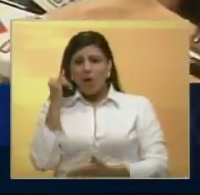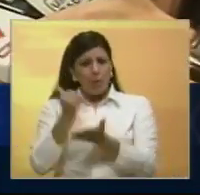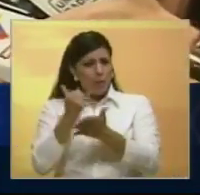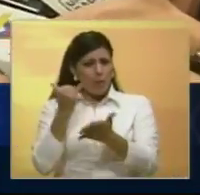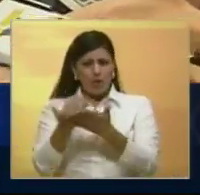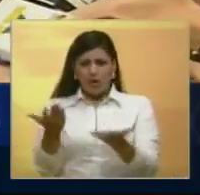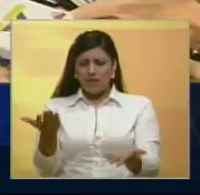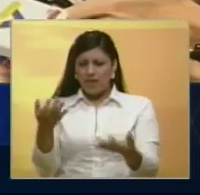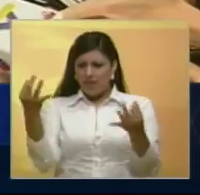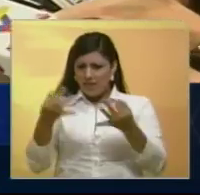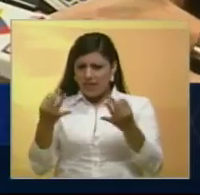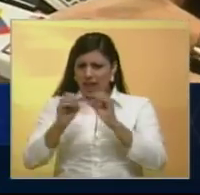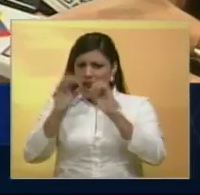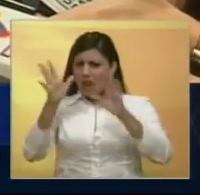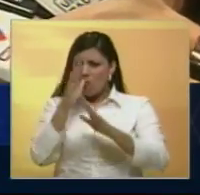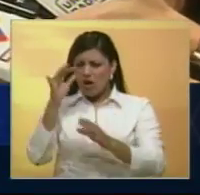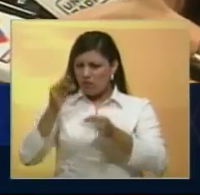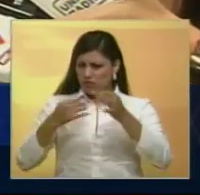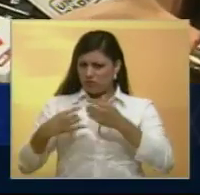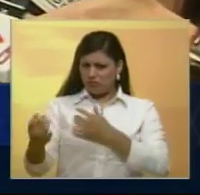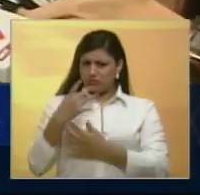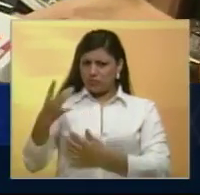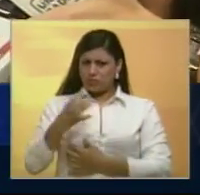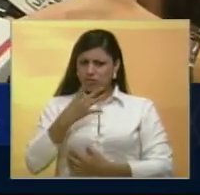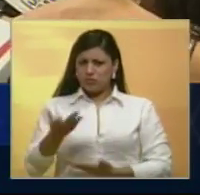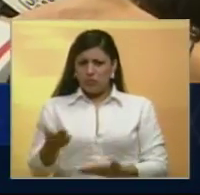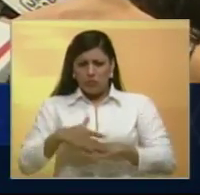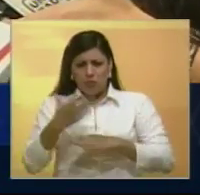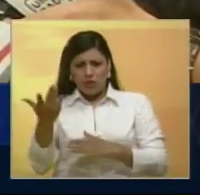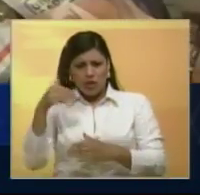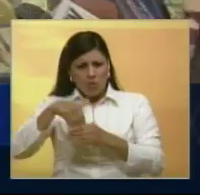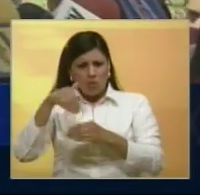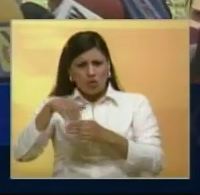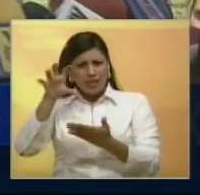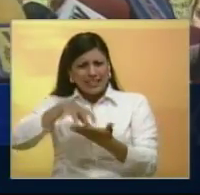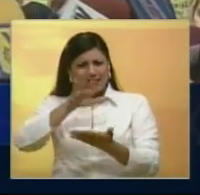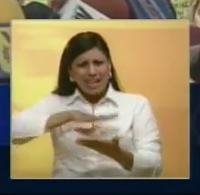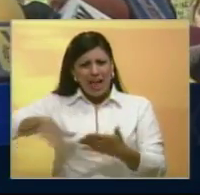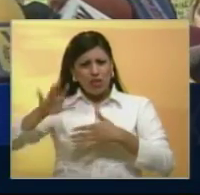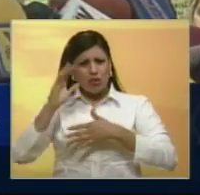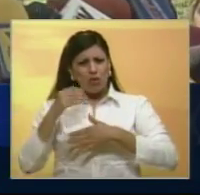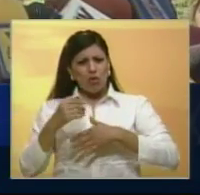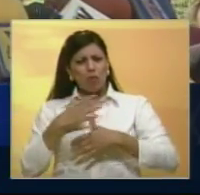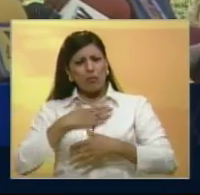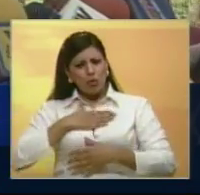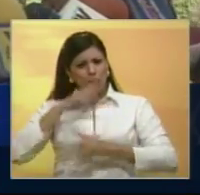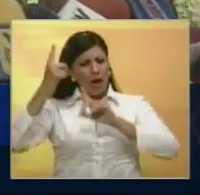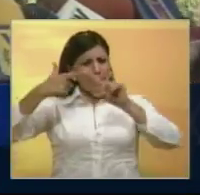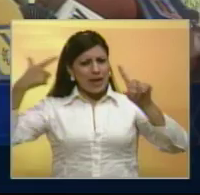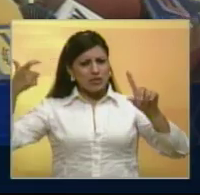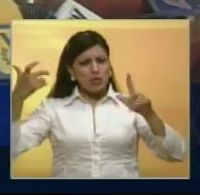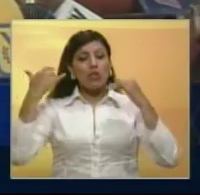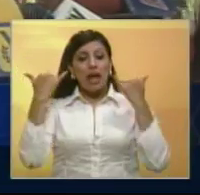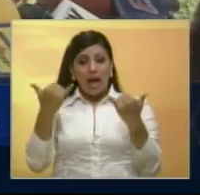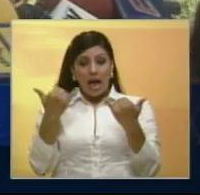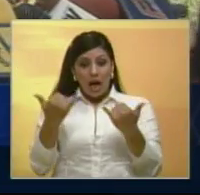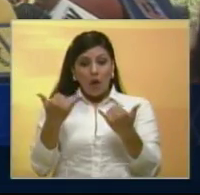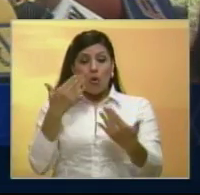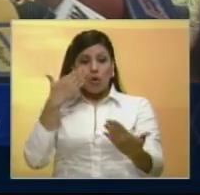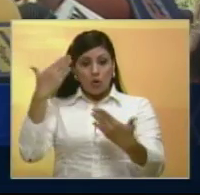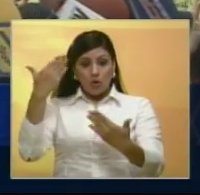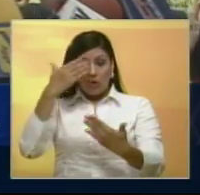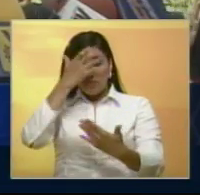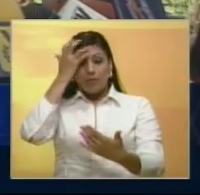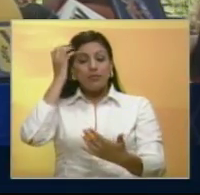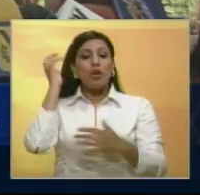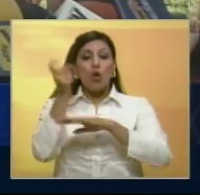pruebas válidas que justifiquen la suspensión de la elección en todo un estado. Por su parte, Liborio Guarulla, gobernador del Estado